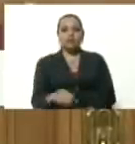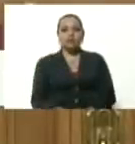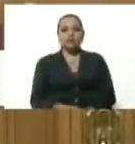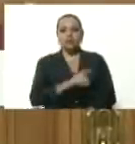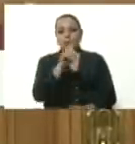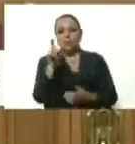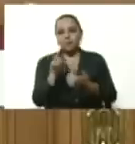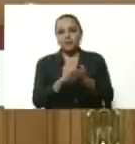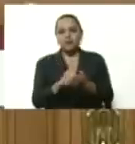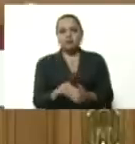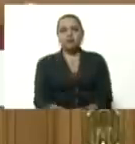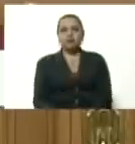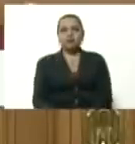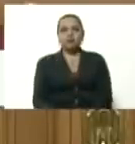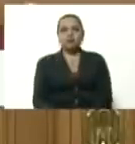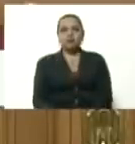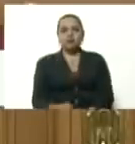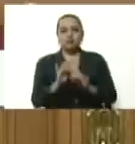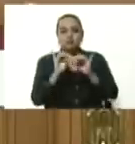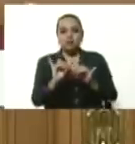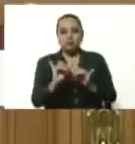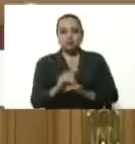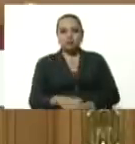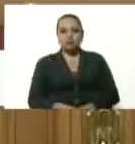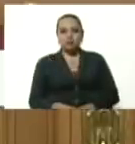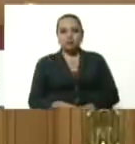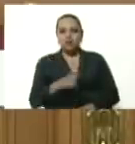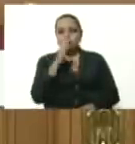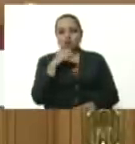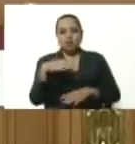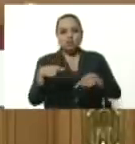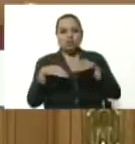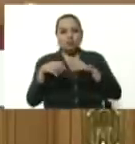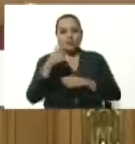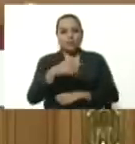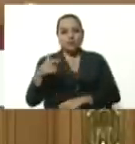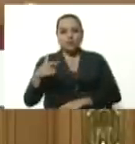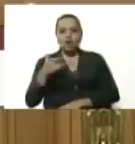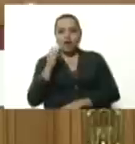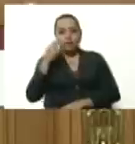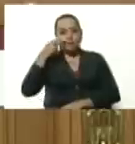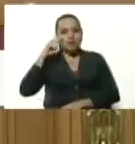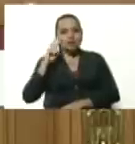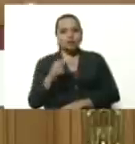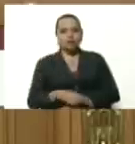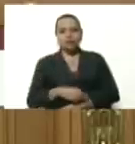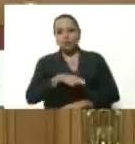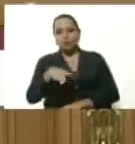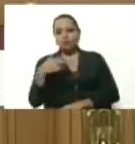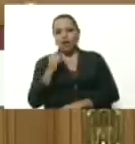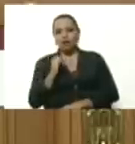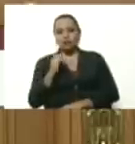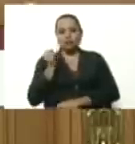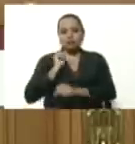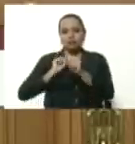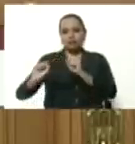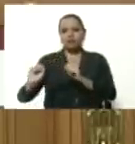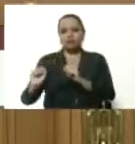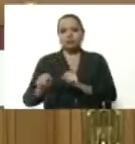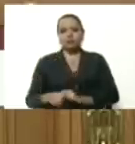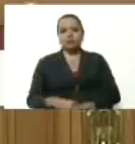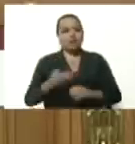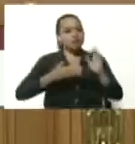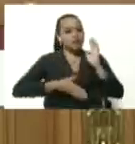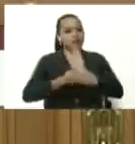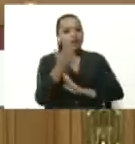entera. Por eso condenamos a los que se las dan de vivo, condenamos no. Estamos en contra de los que se las dan de vivo, que se